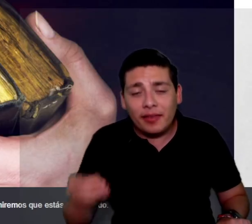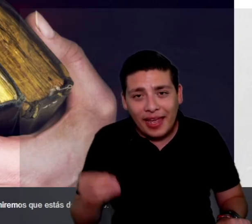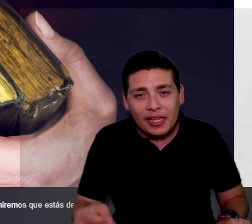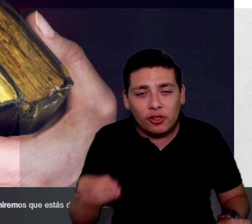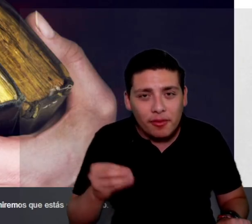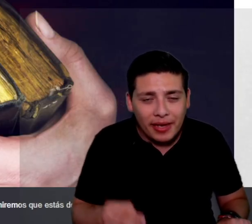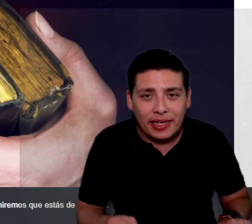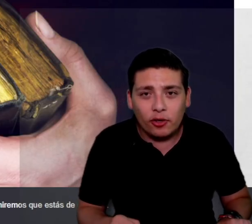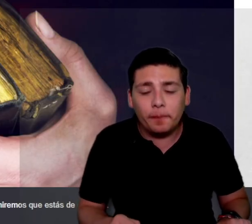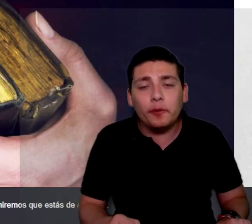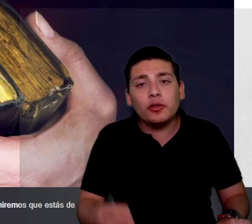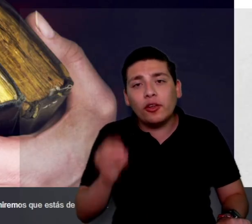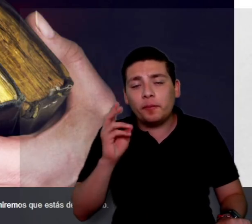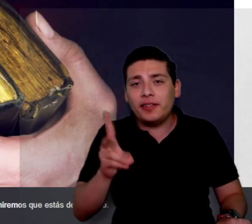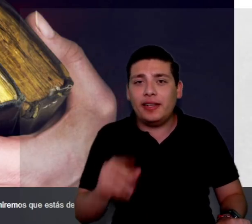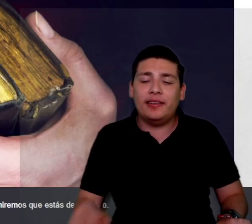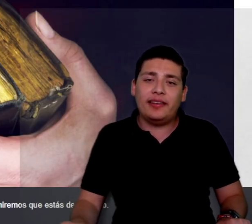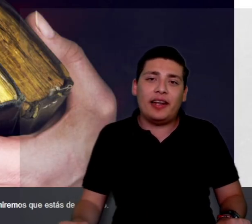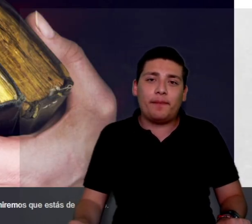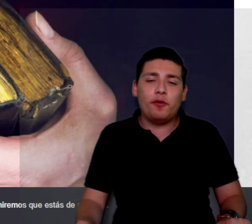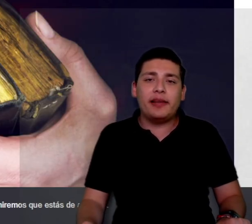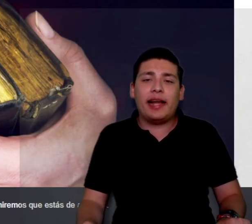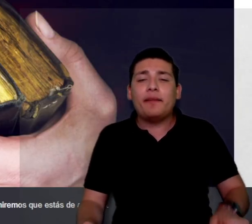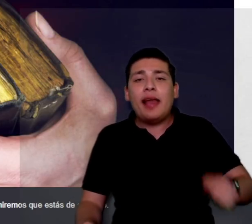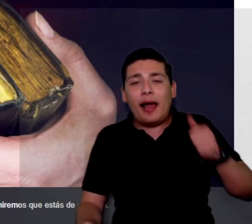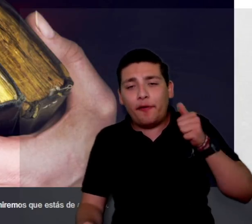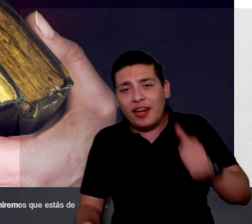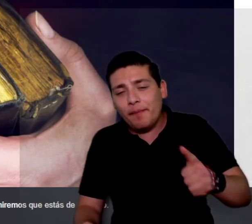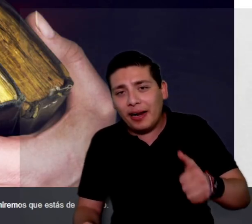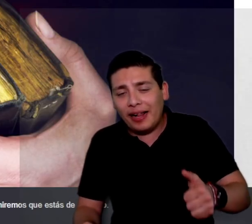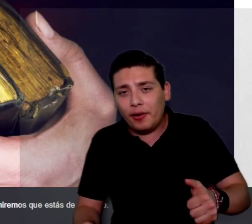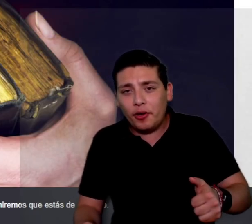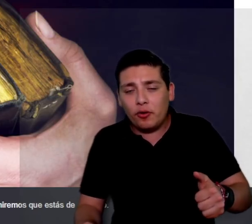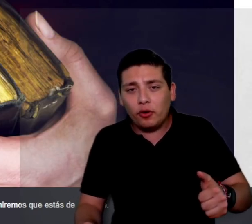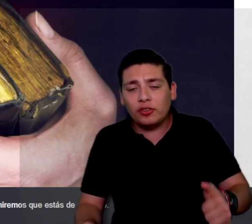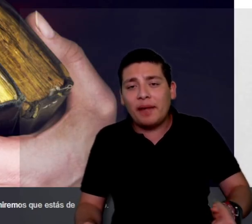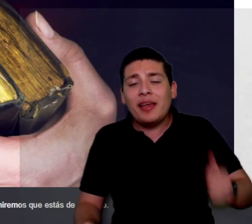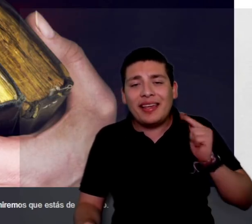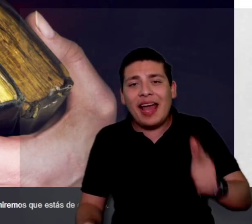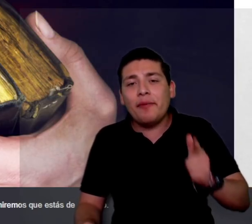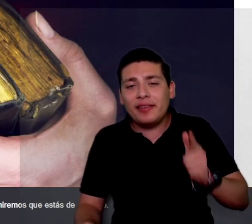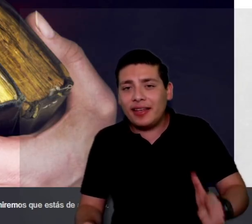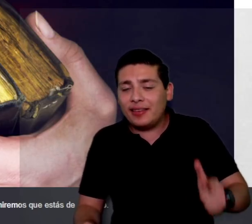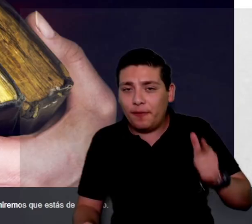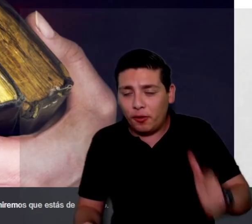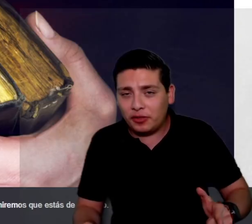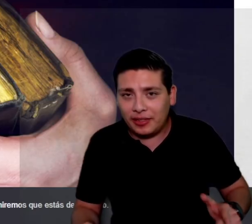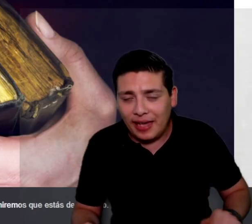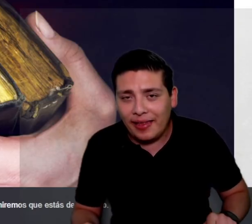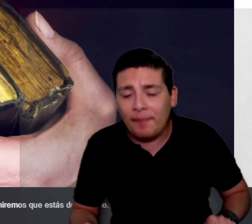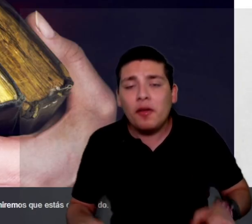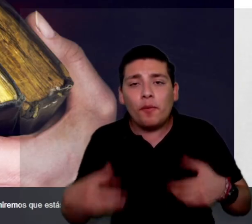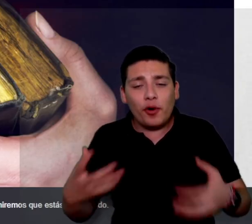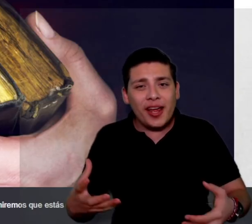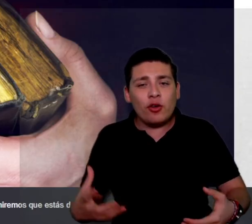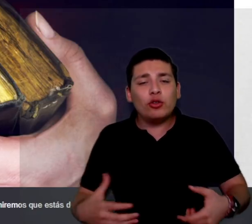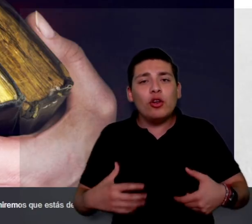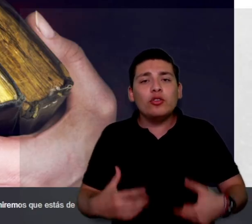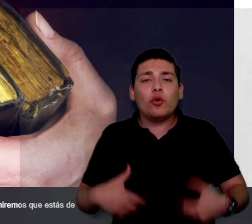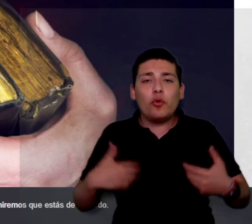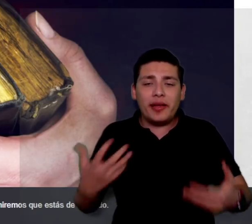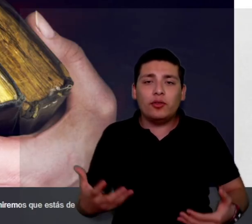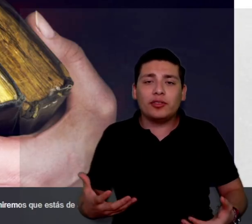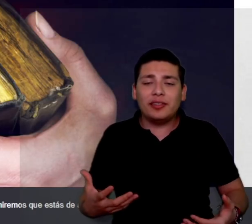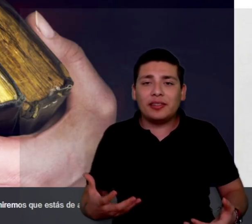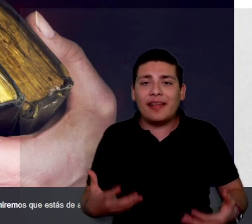costa. De hecho, en México puso a dos presidentes de la República, a Felipe Calderón Hinojosa y a Vicente Fox Quesada. Por ello, todos